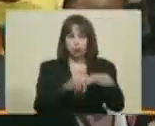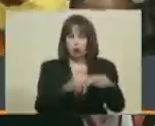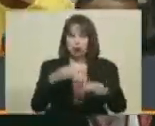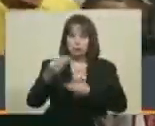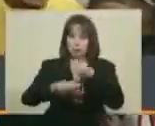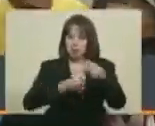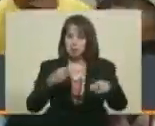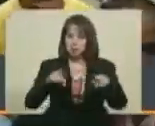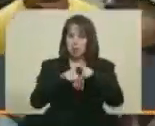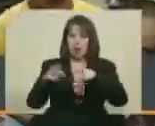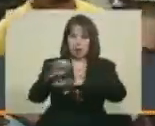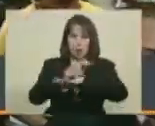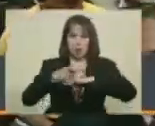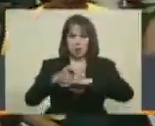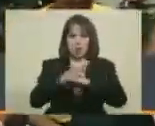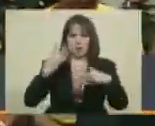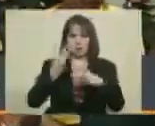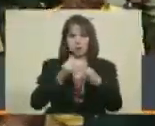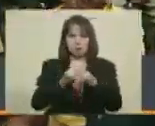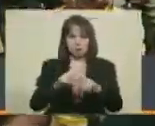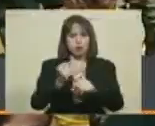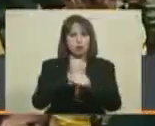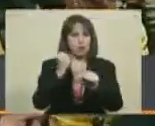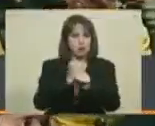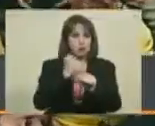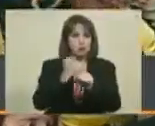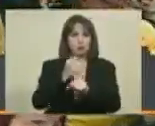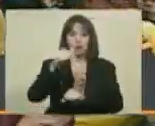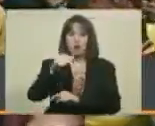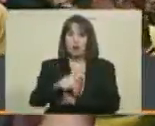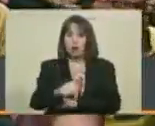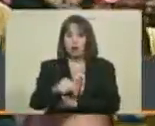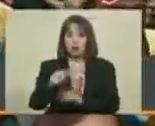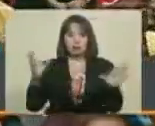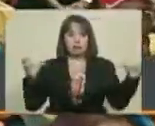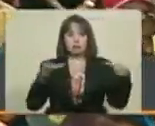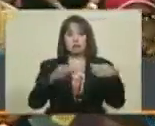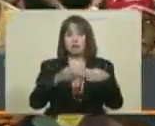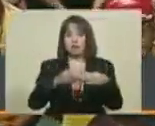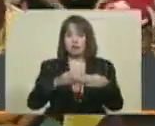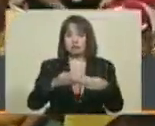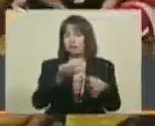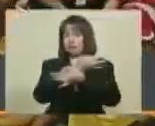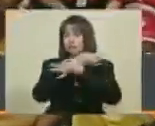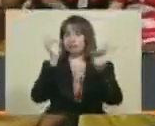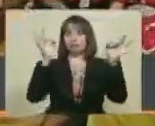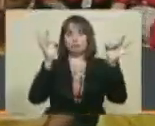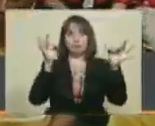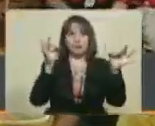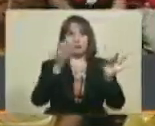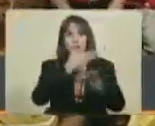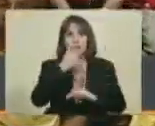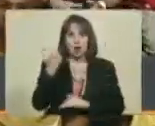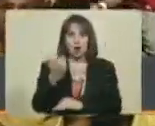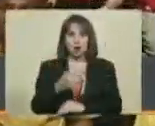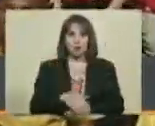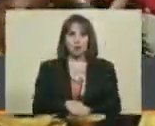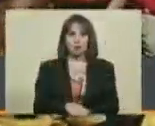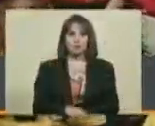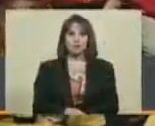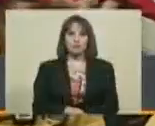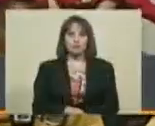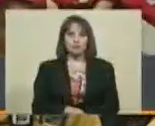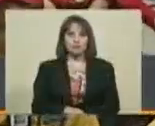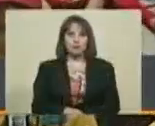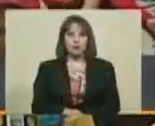de gobierno y de trabajo, hoy ha sido una de las reuniones más extraordinarias y productivas